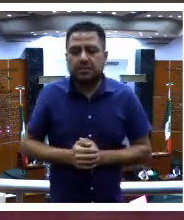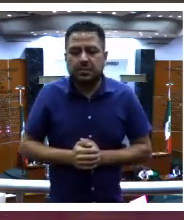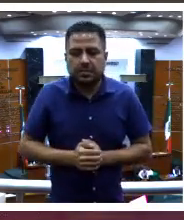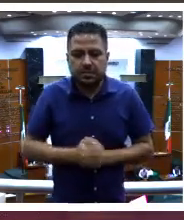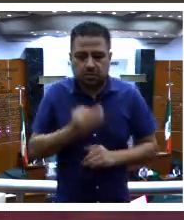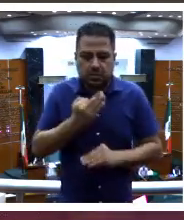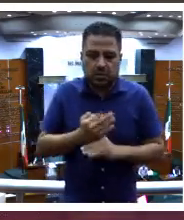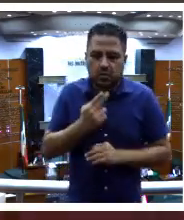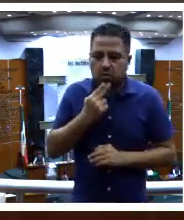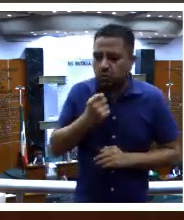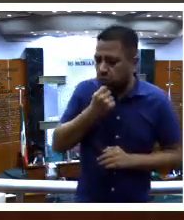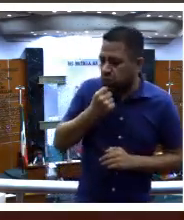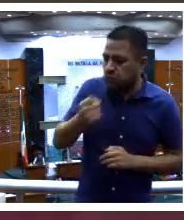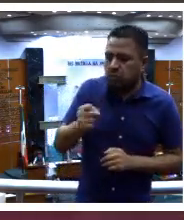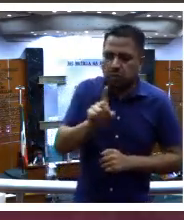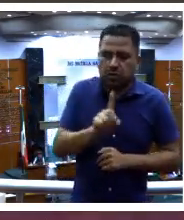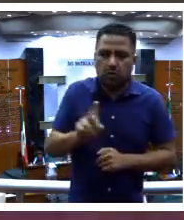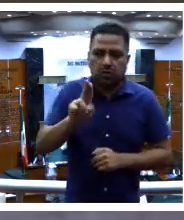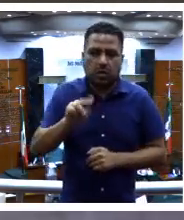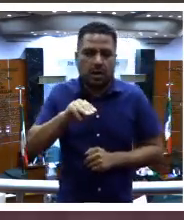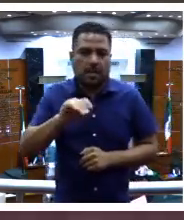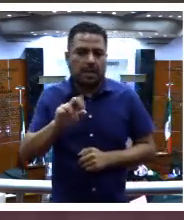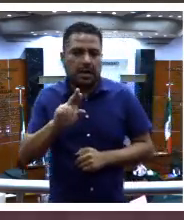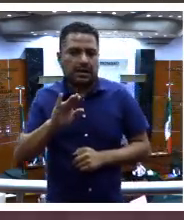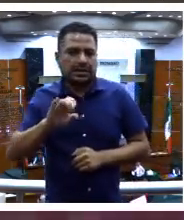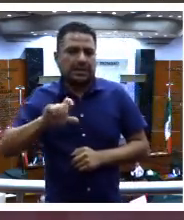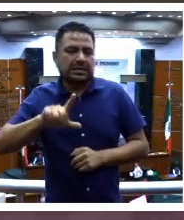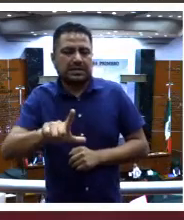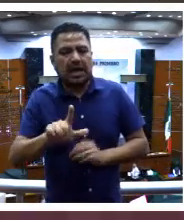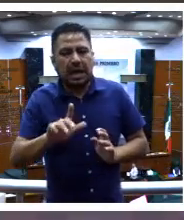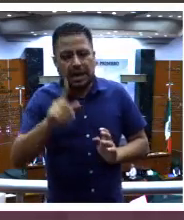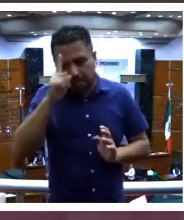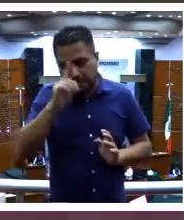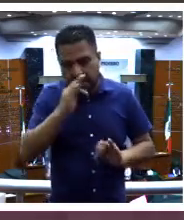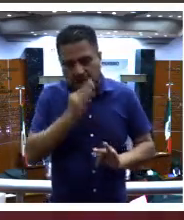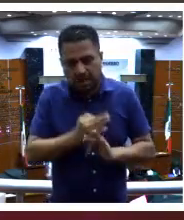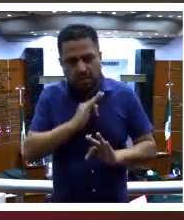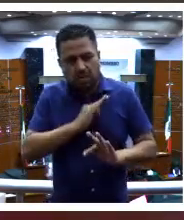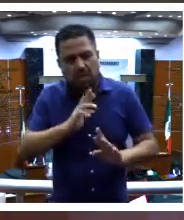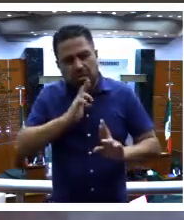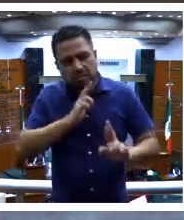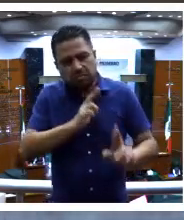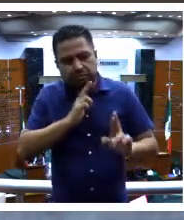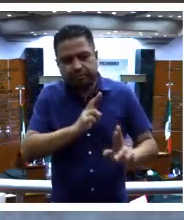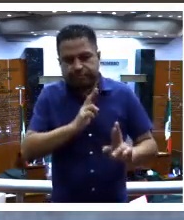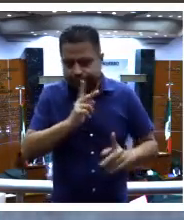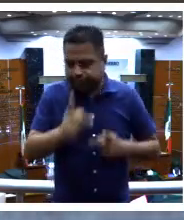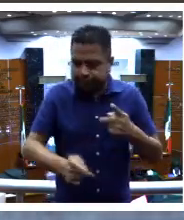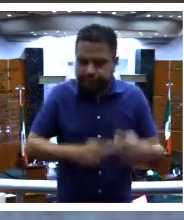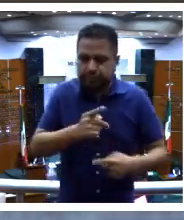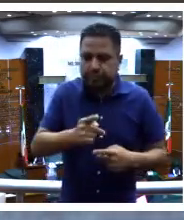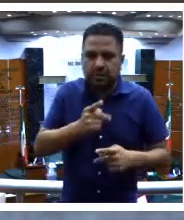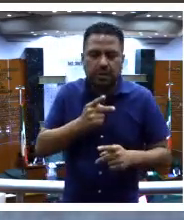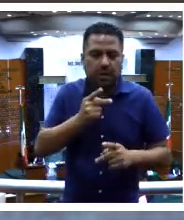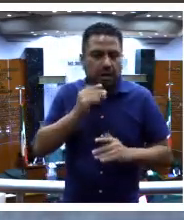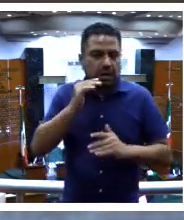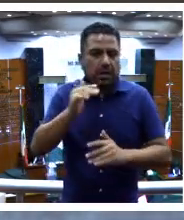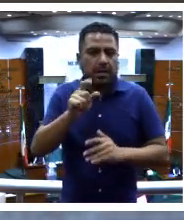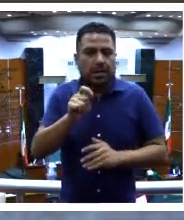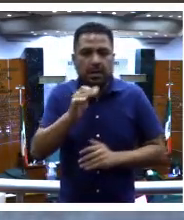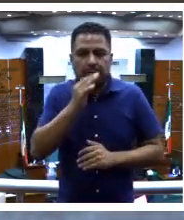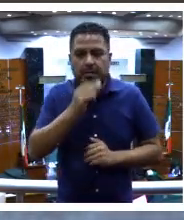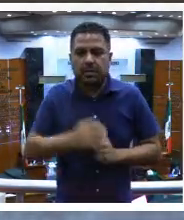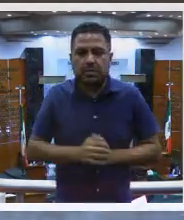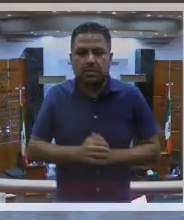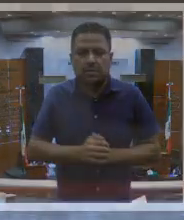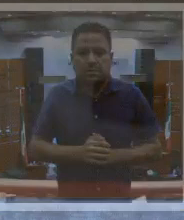Se concede el uso de la voz al doctor Marcial Rodríguez Saldaña para dar respuesta a las interrogantes hasta por un tiempo de 20 minutos.